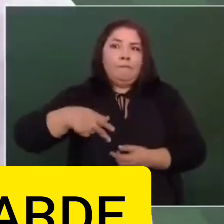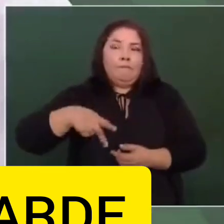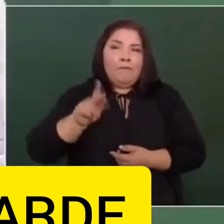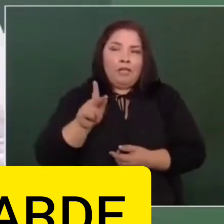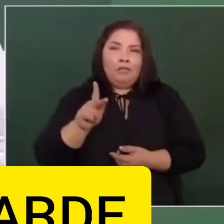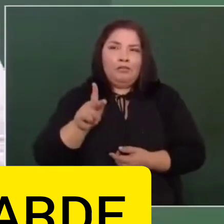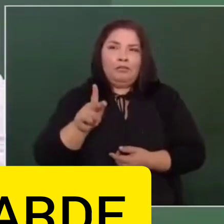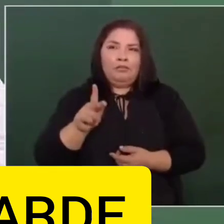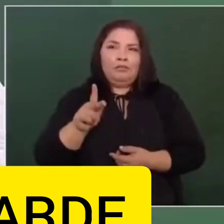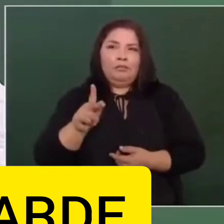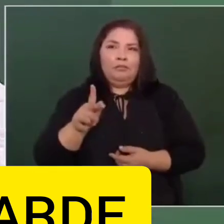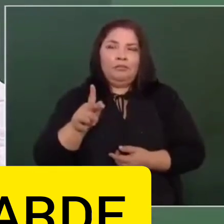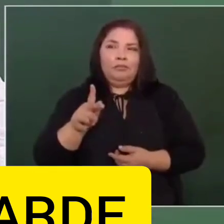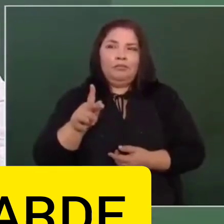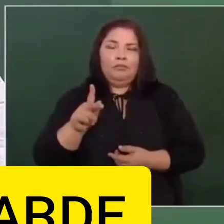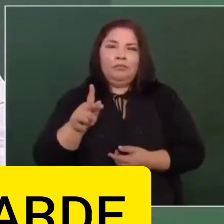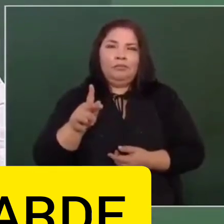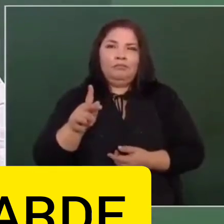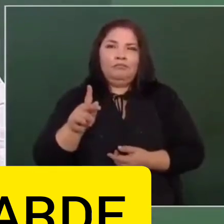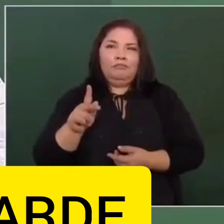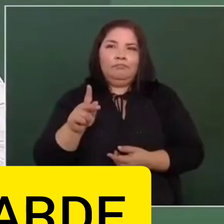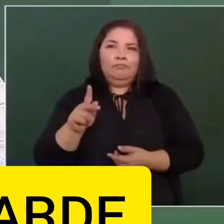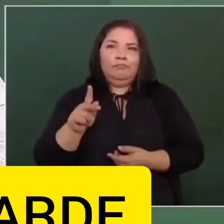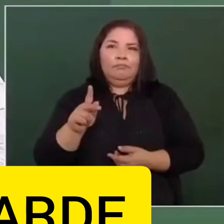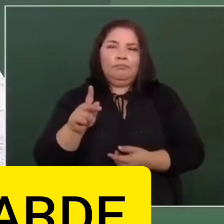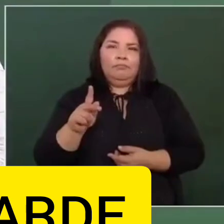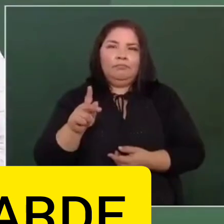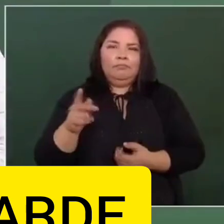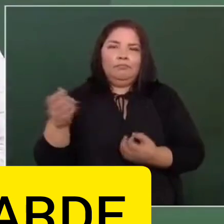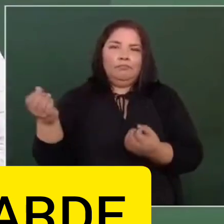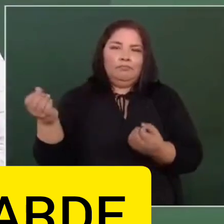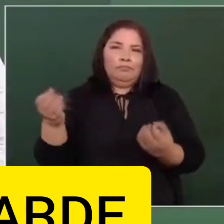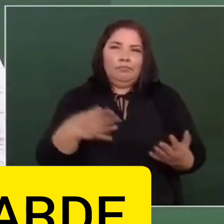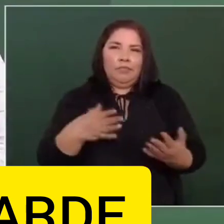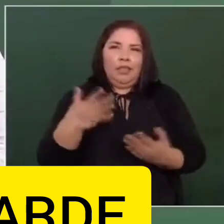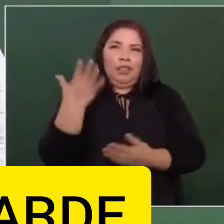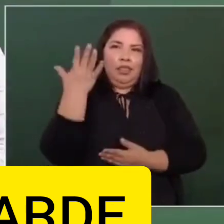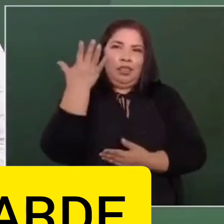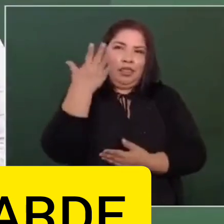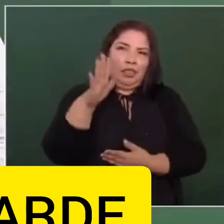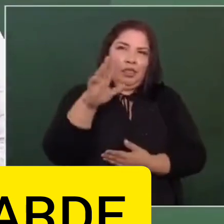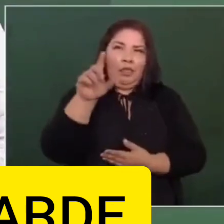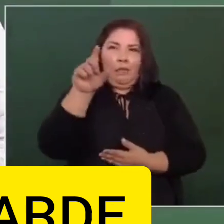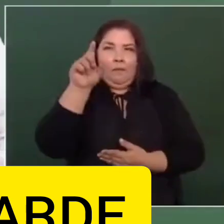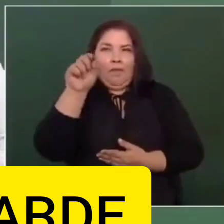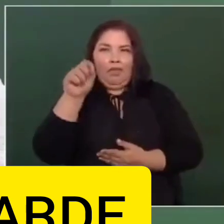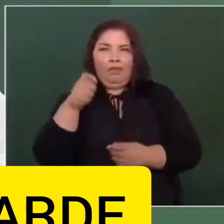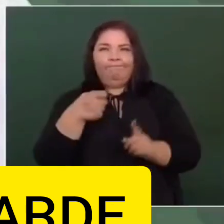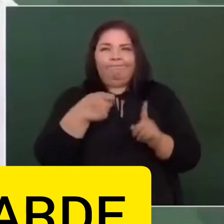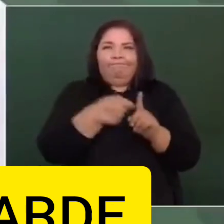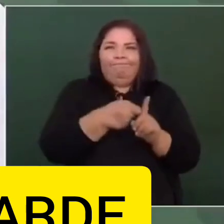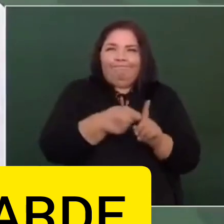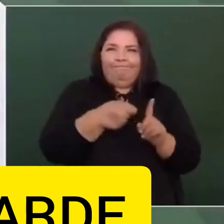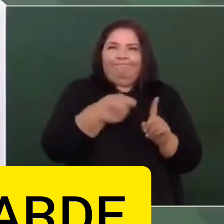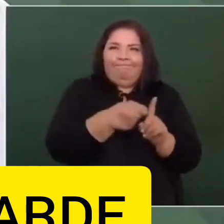a 10, 20 provocadores